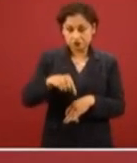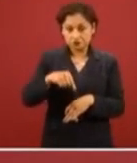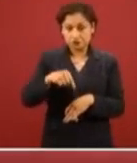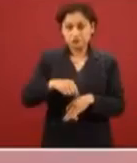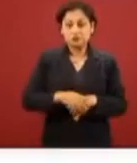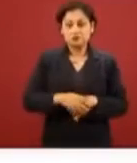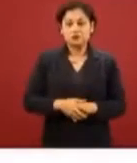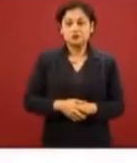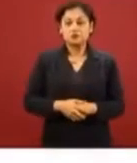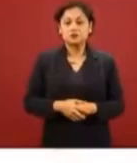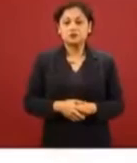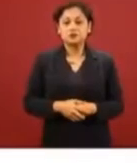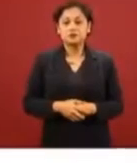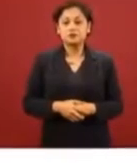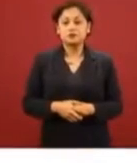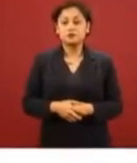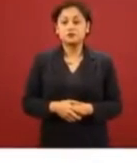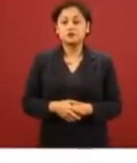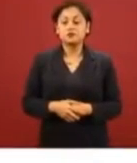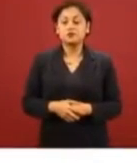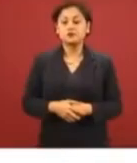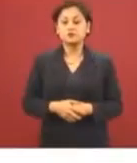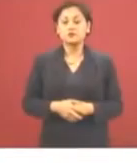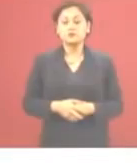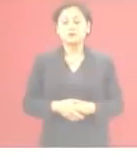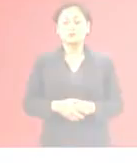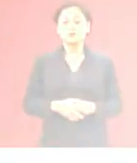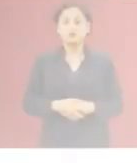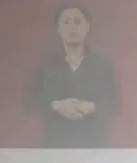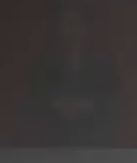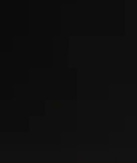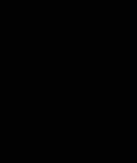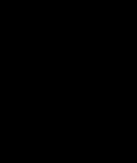Clientes preferidos. Miren.